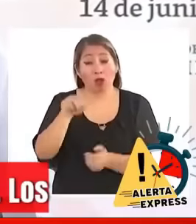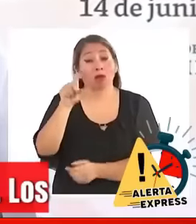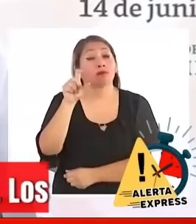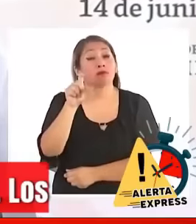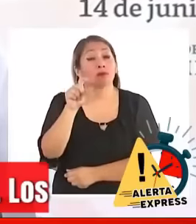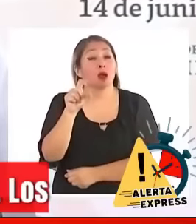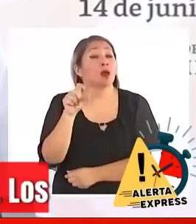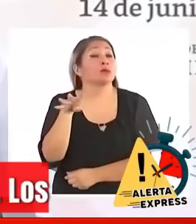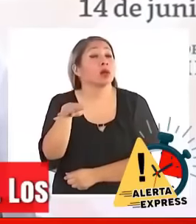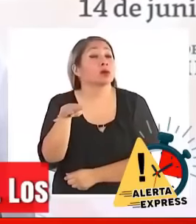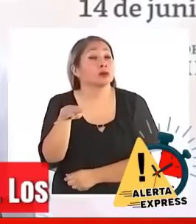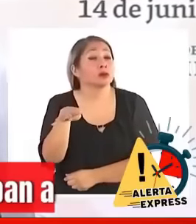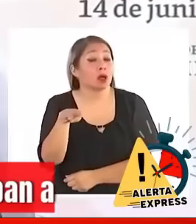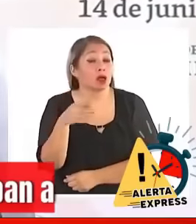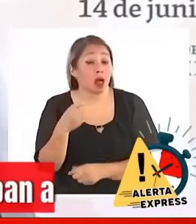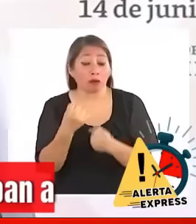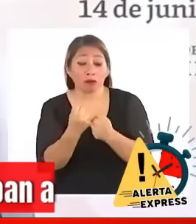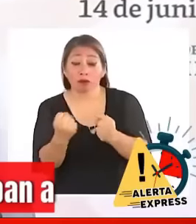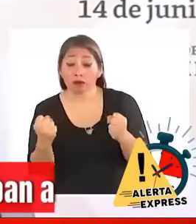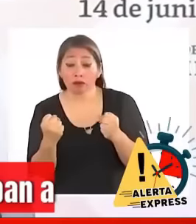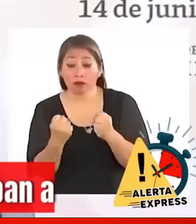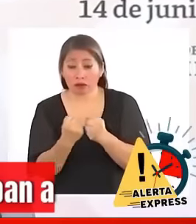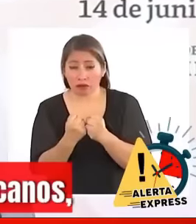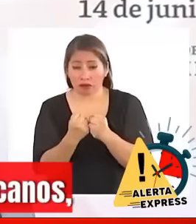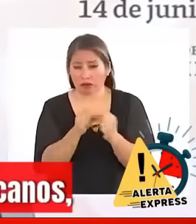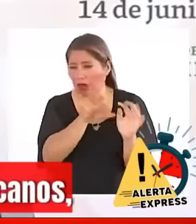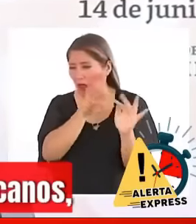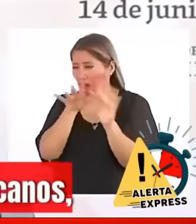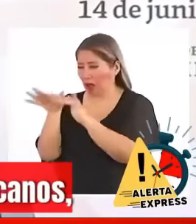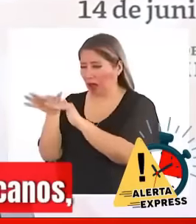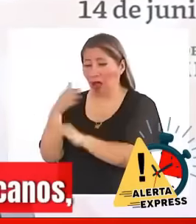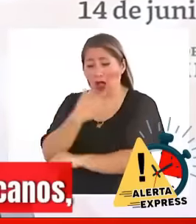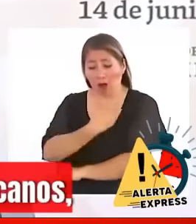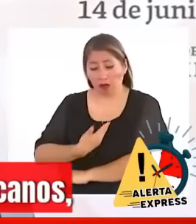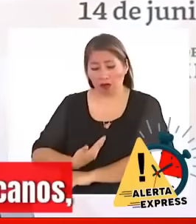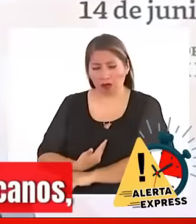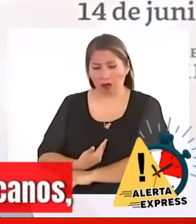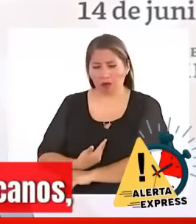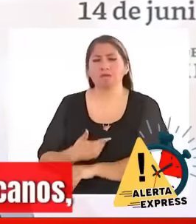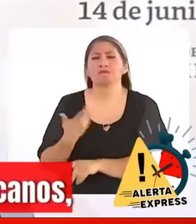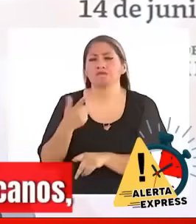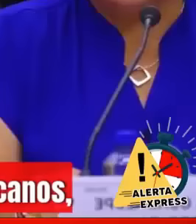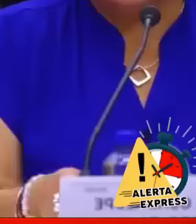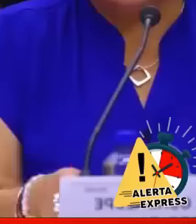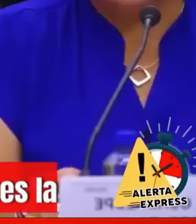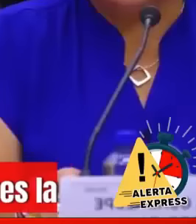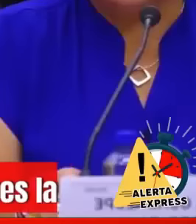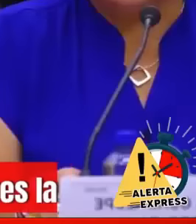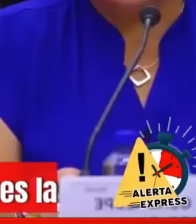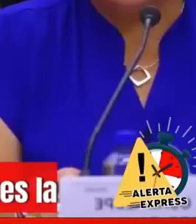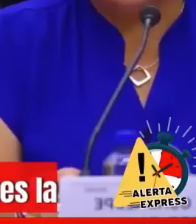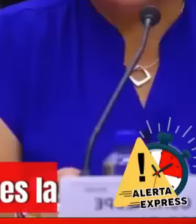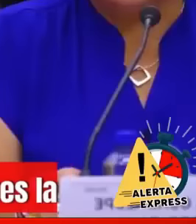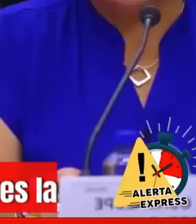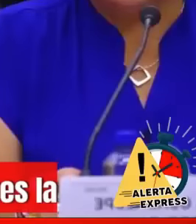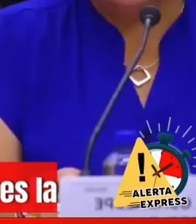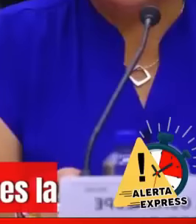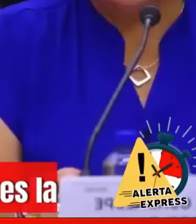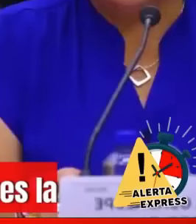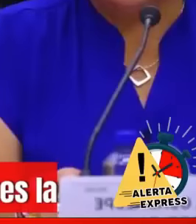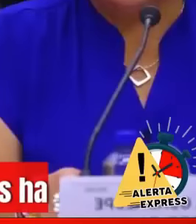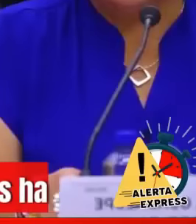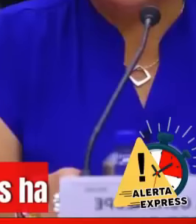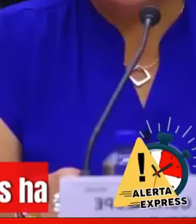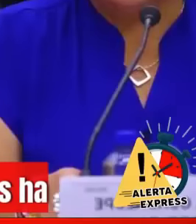contra de la democracia. Los zánganos del INE pensaron que iban a seguir pisoteando a las y los mexicanos, pero se han topado con